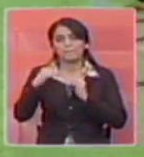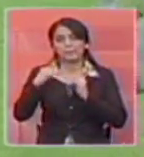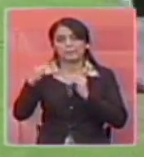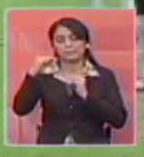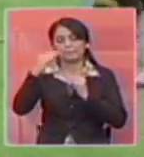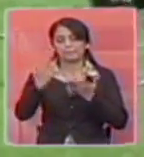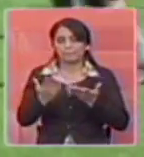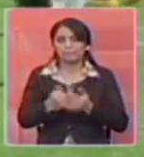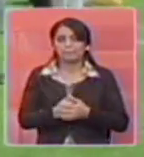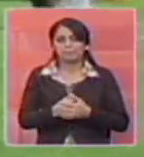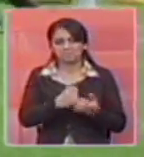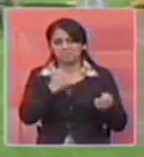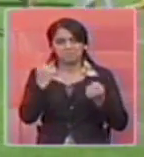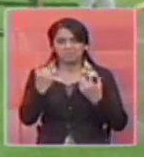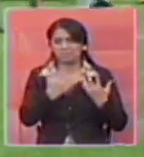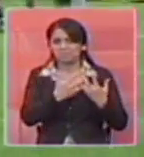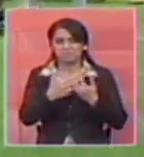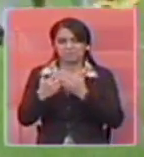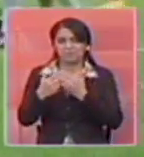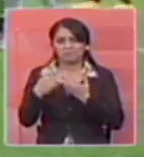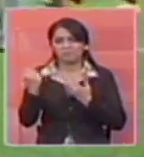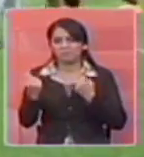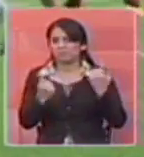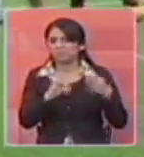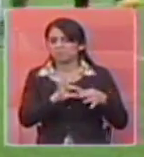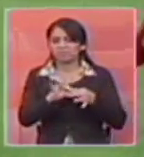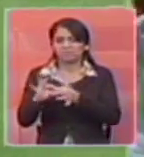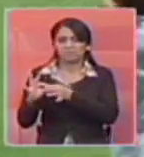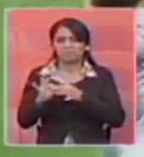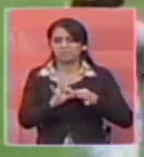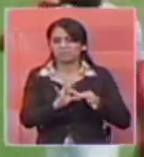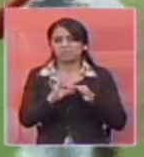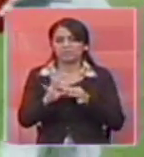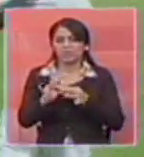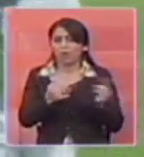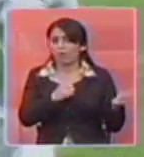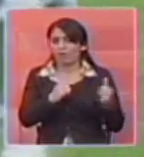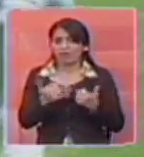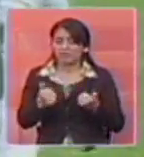acoplando bien, vamos entendiéndonos muy bien. Aquí hay un gran plantel con jugadores